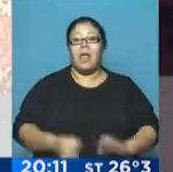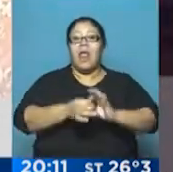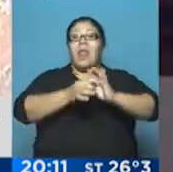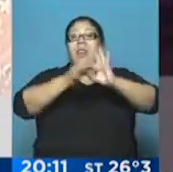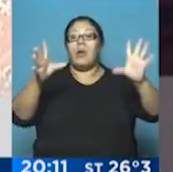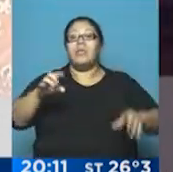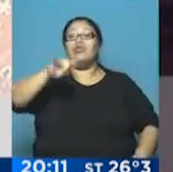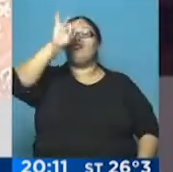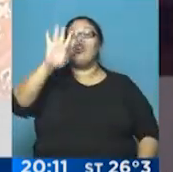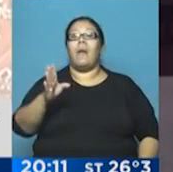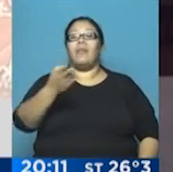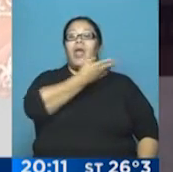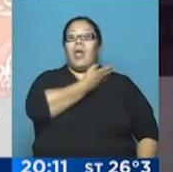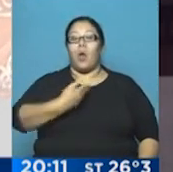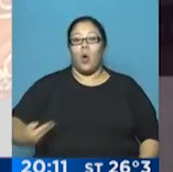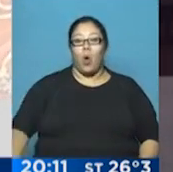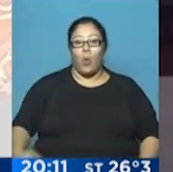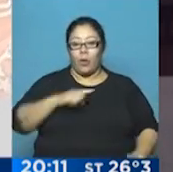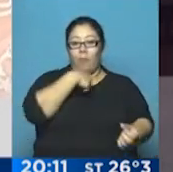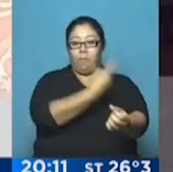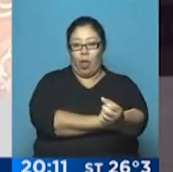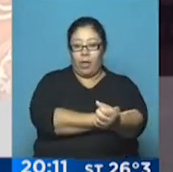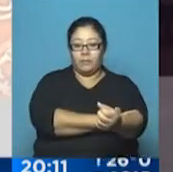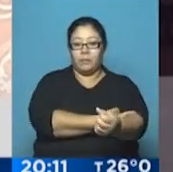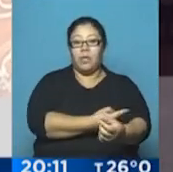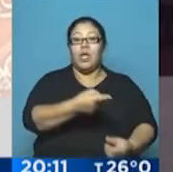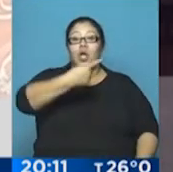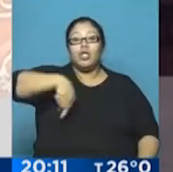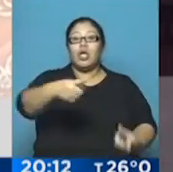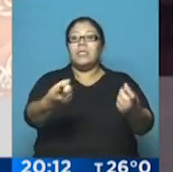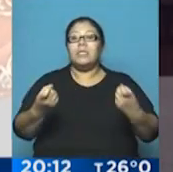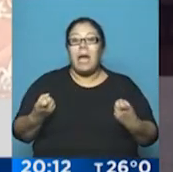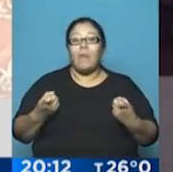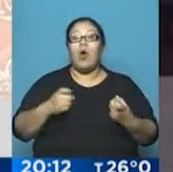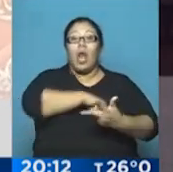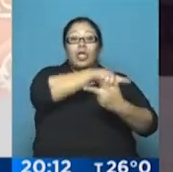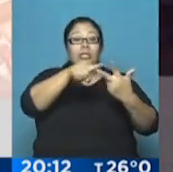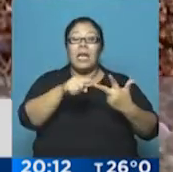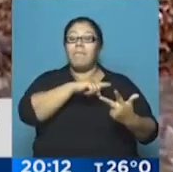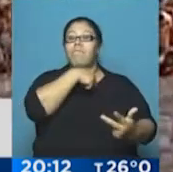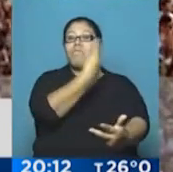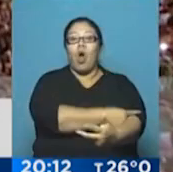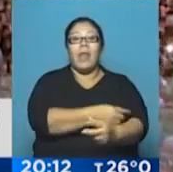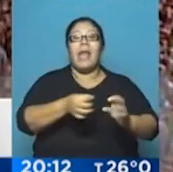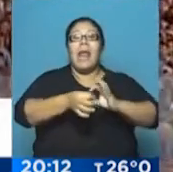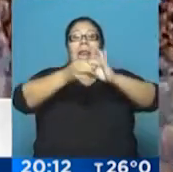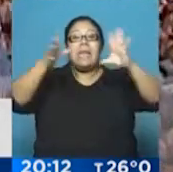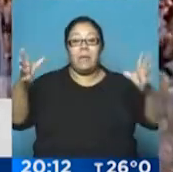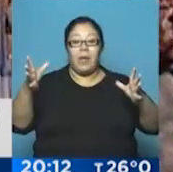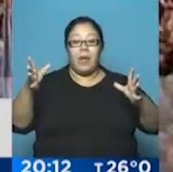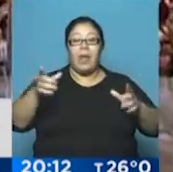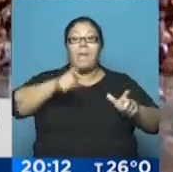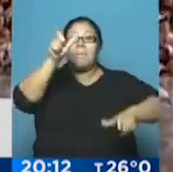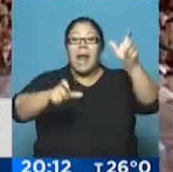respecto al poder ejecutivo. Necesitamos que los poderes del Estado se democraticen, que sirvan a todos